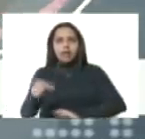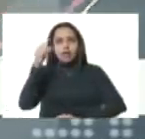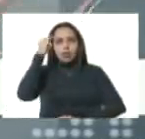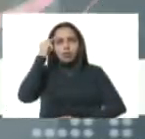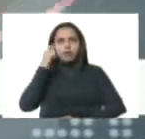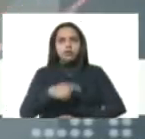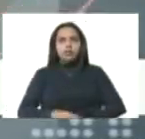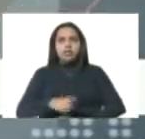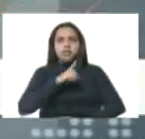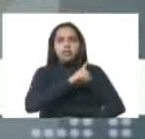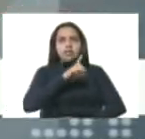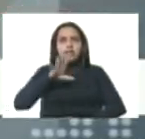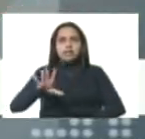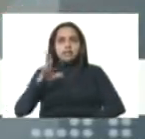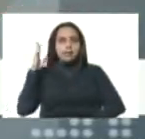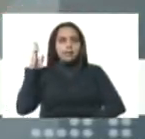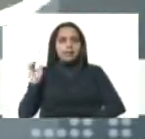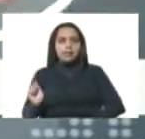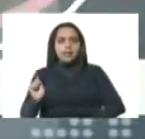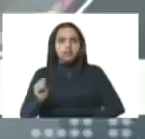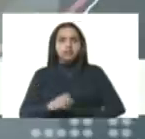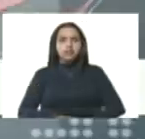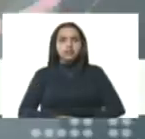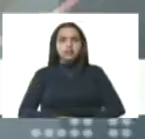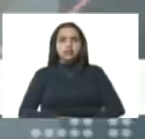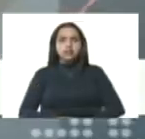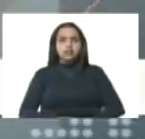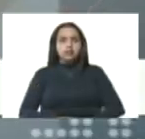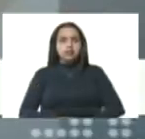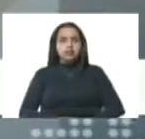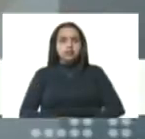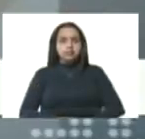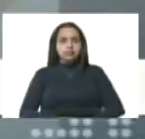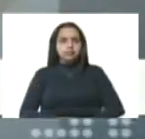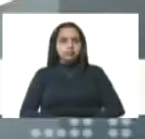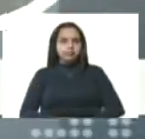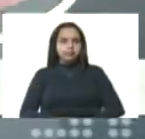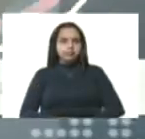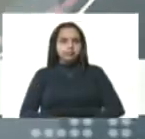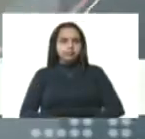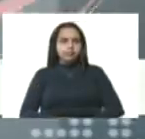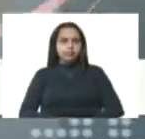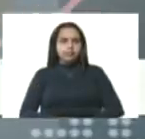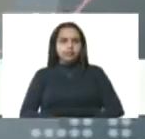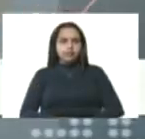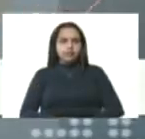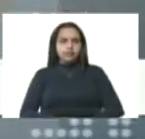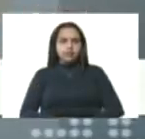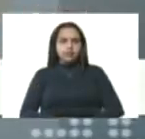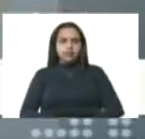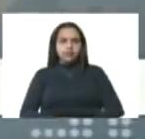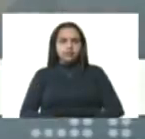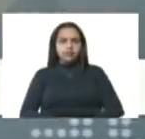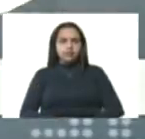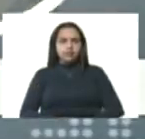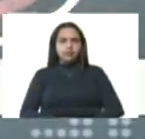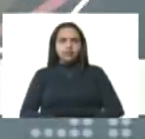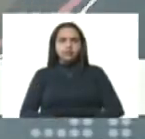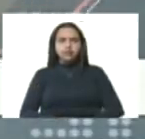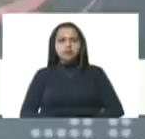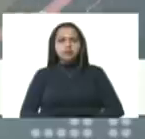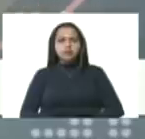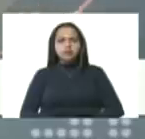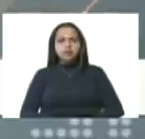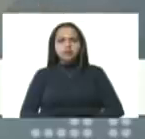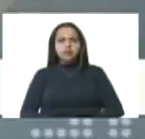casos activos en Petare, que se suman a los ya existentes. 10 en Guaitaipuro, 2 en el municipio